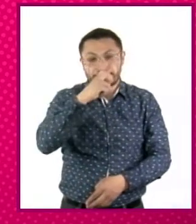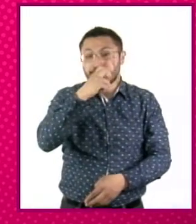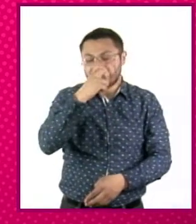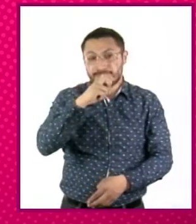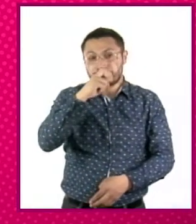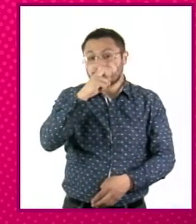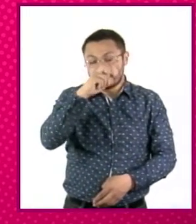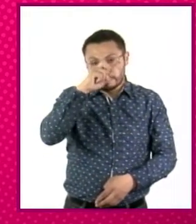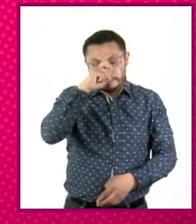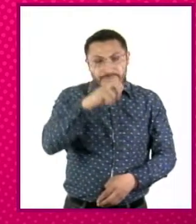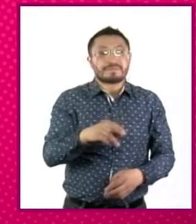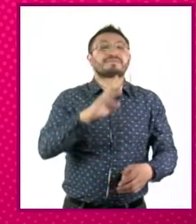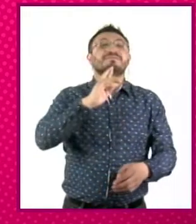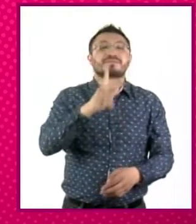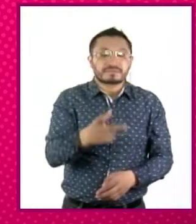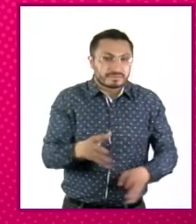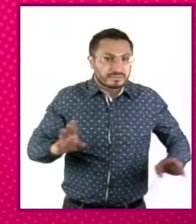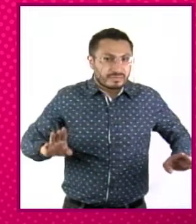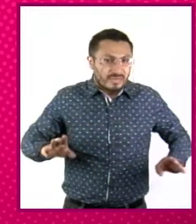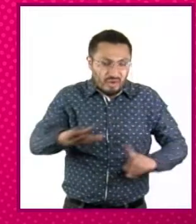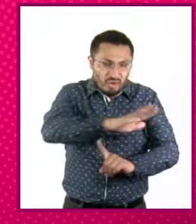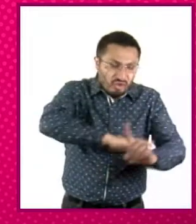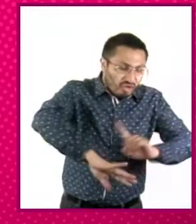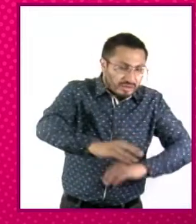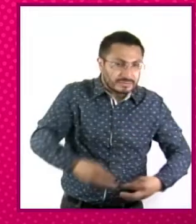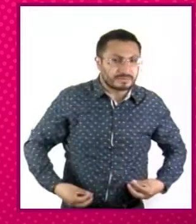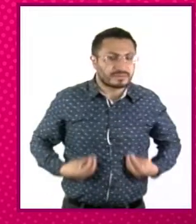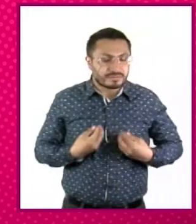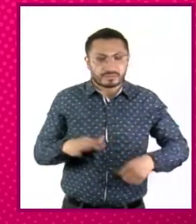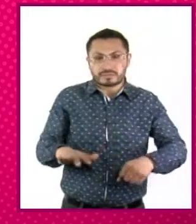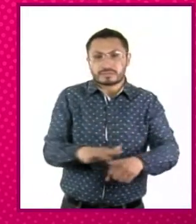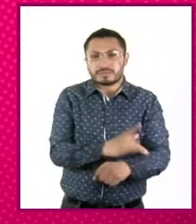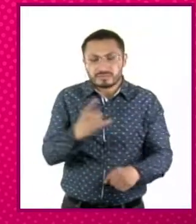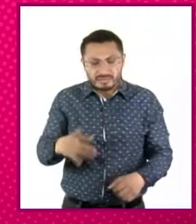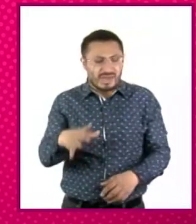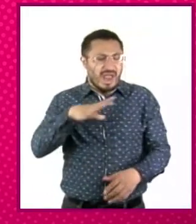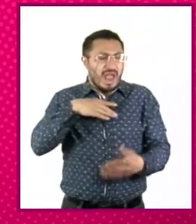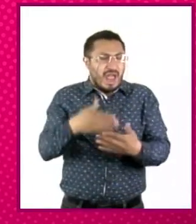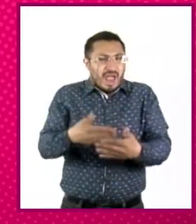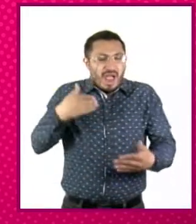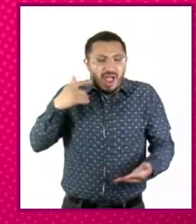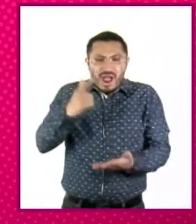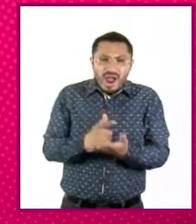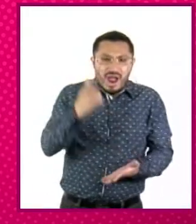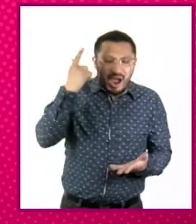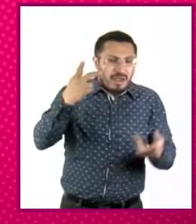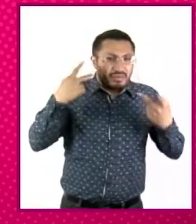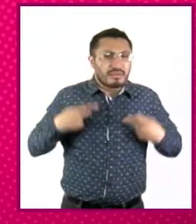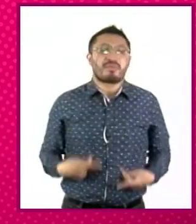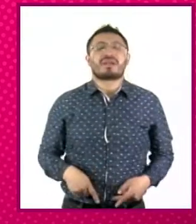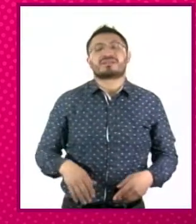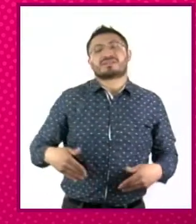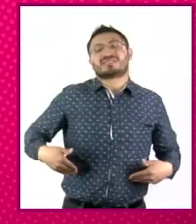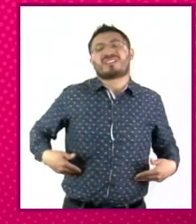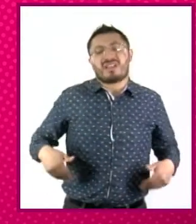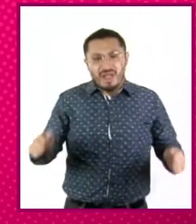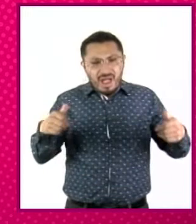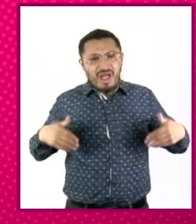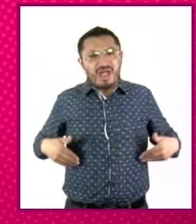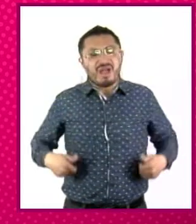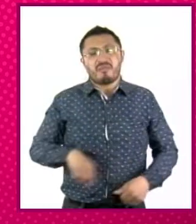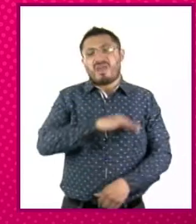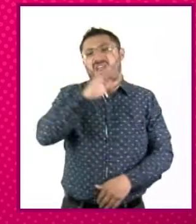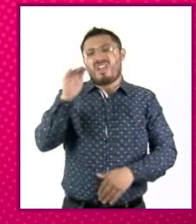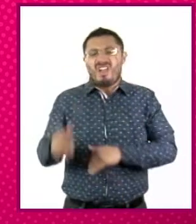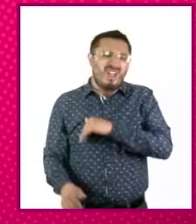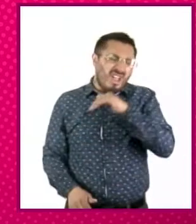mejores condiciones de vida porque había una situación de escasez muy grave, la gente estaba muriendo de hambre. Esta fuerza